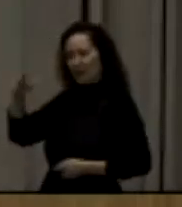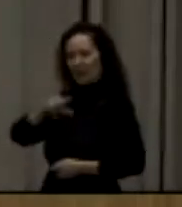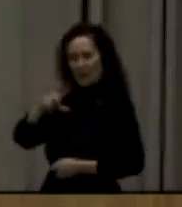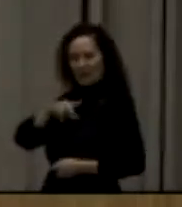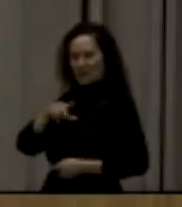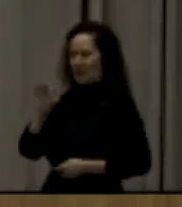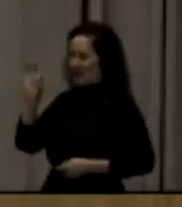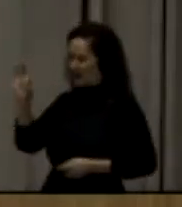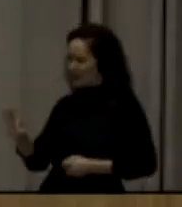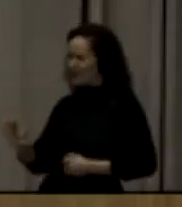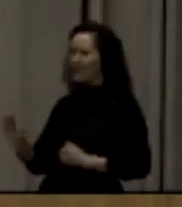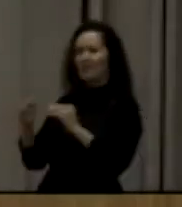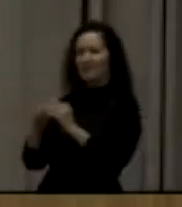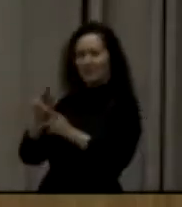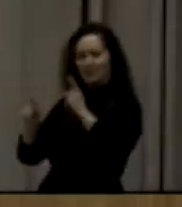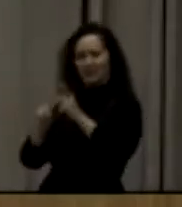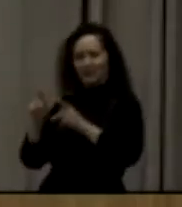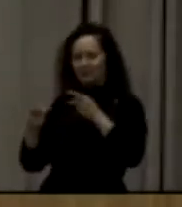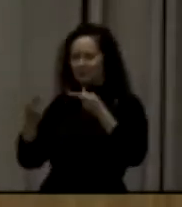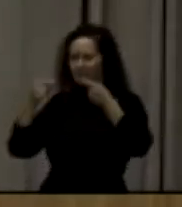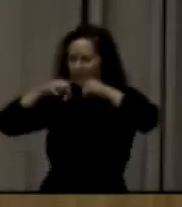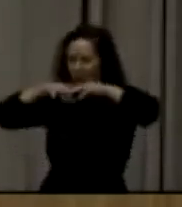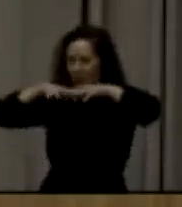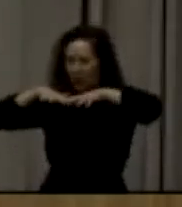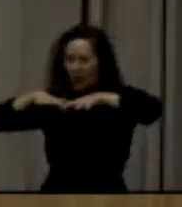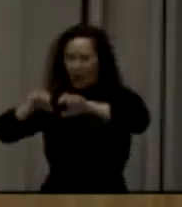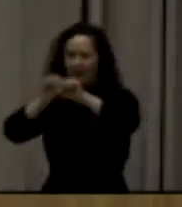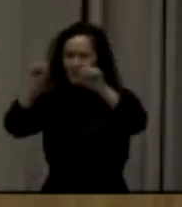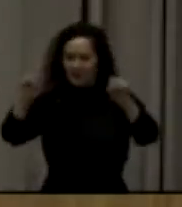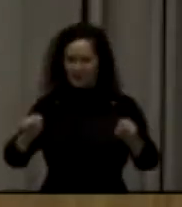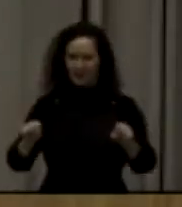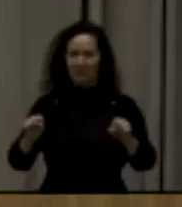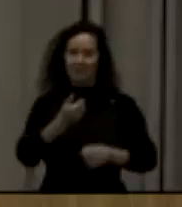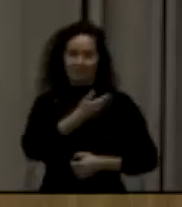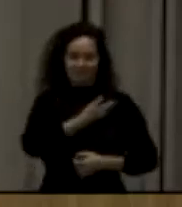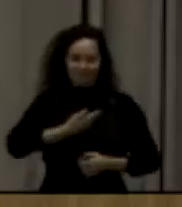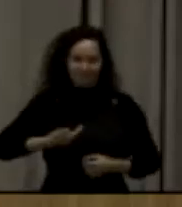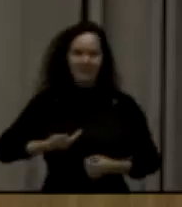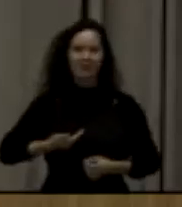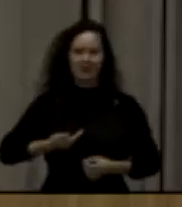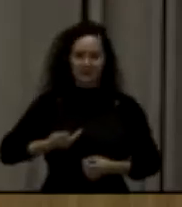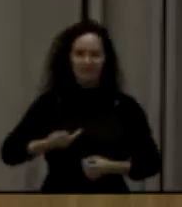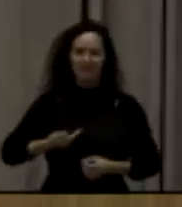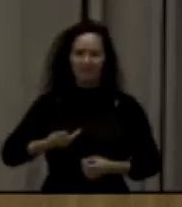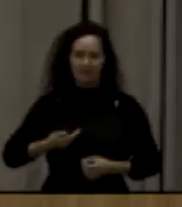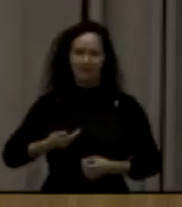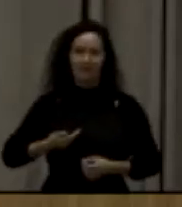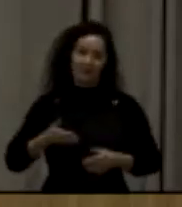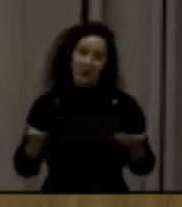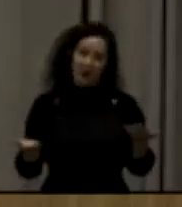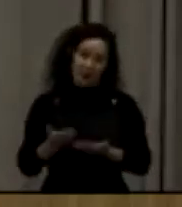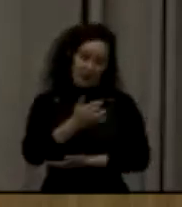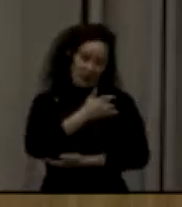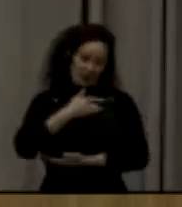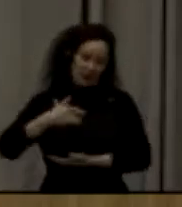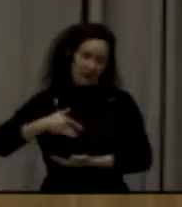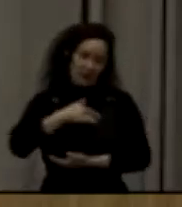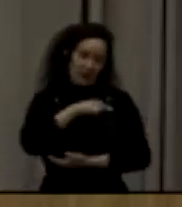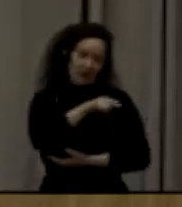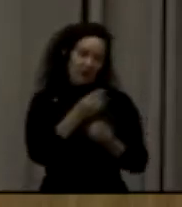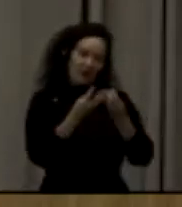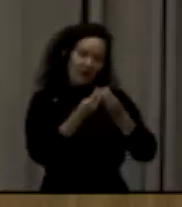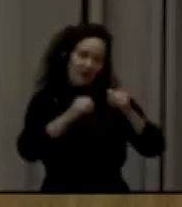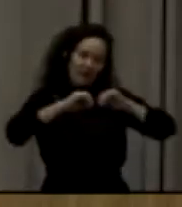así fueron penetrando el sistema público en ese momento de salud que estaba fragmentado